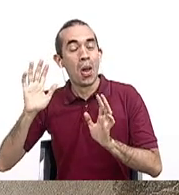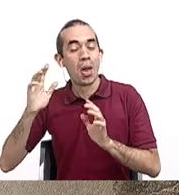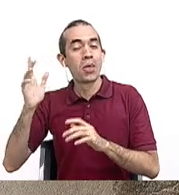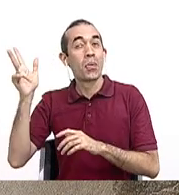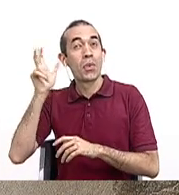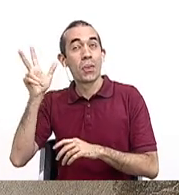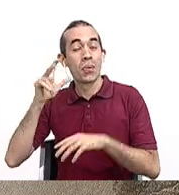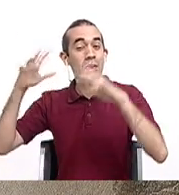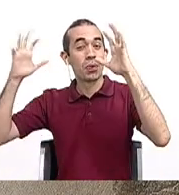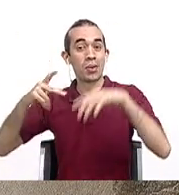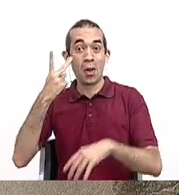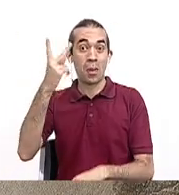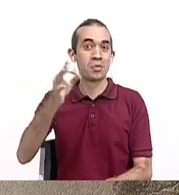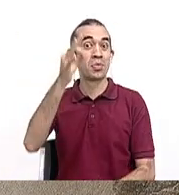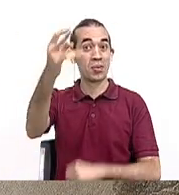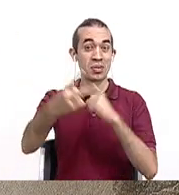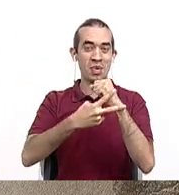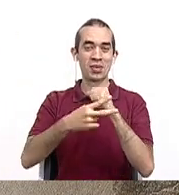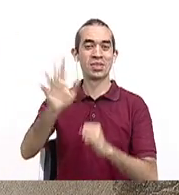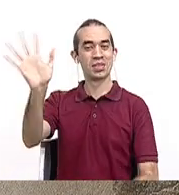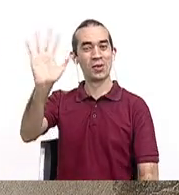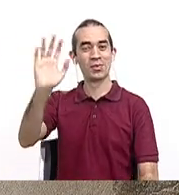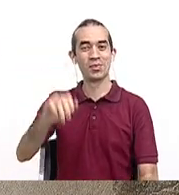la lluvia nos vemos la próxima chau